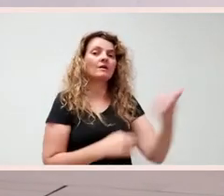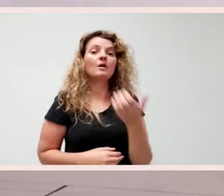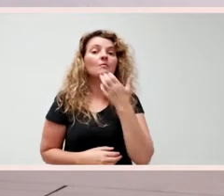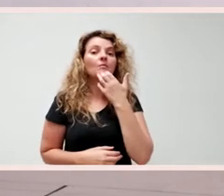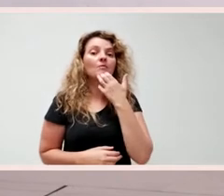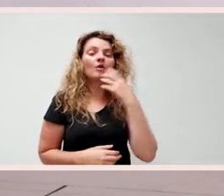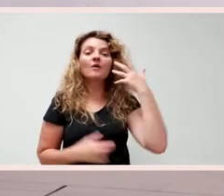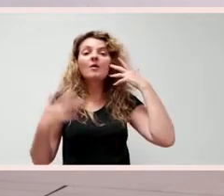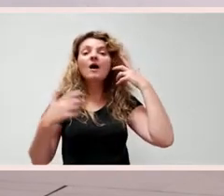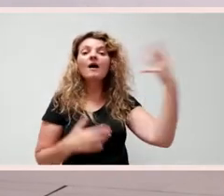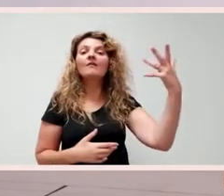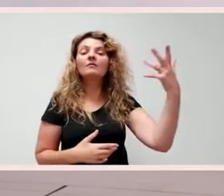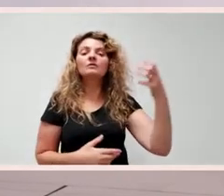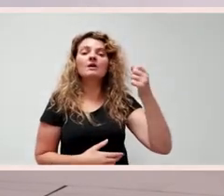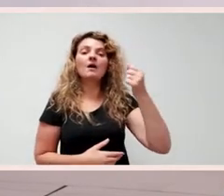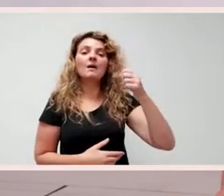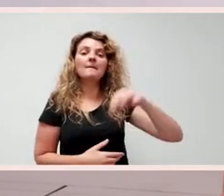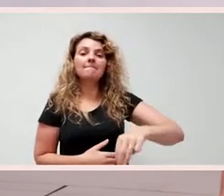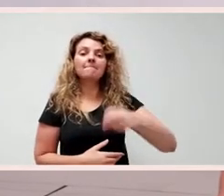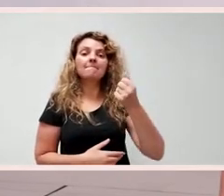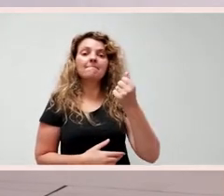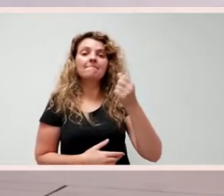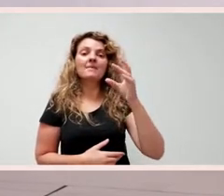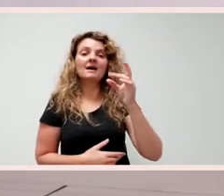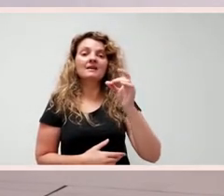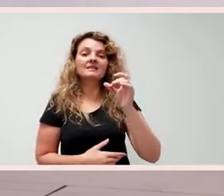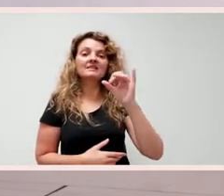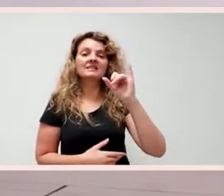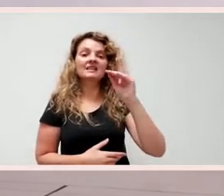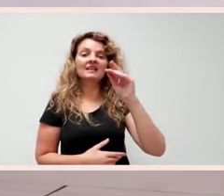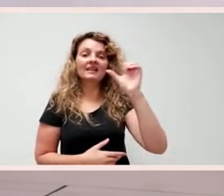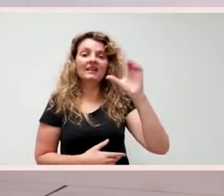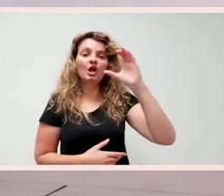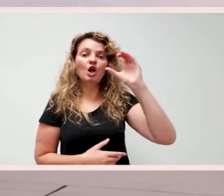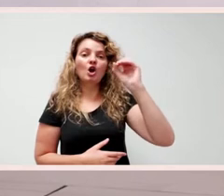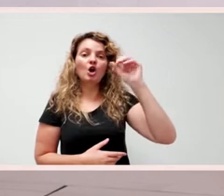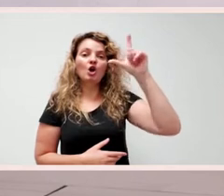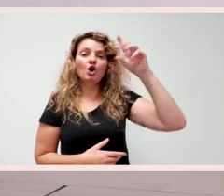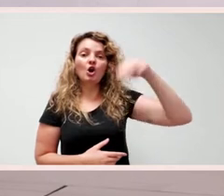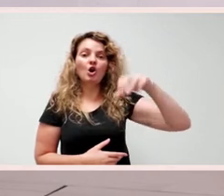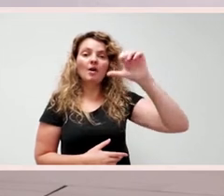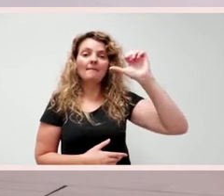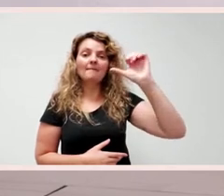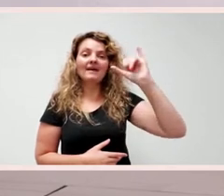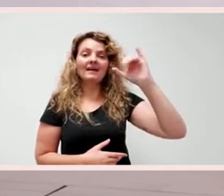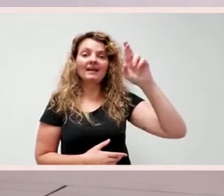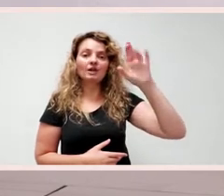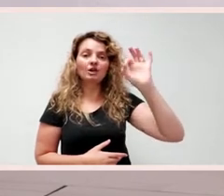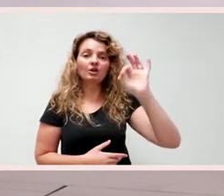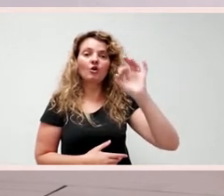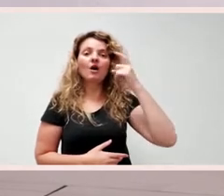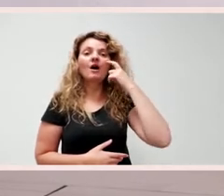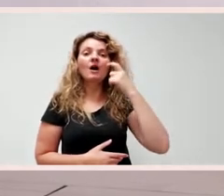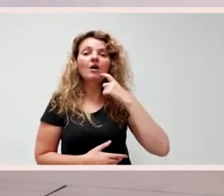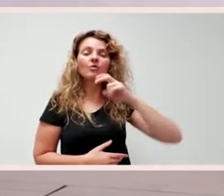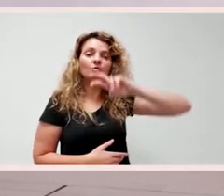terra. Uxío, con esta beca, matriculouse na Escola de Artes e Oficios da nosa capital, na Escola de Artes e Oficios de